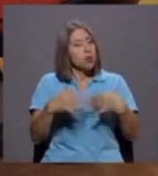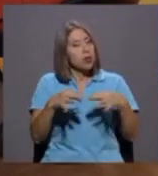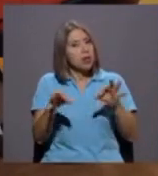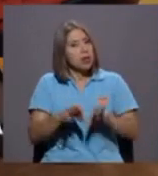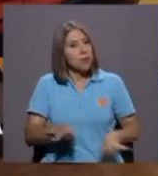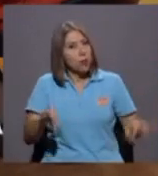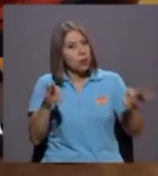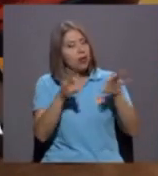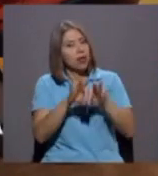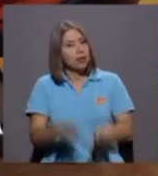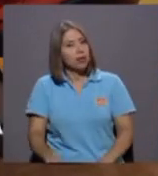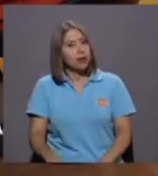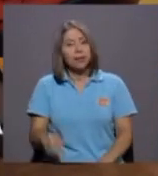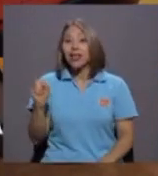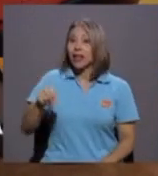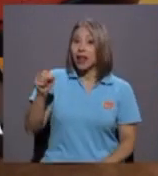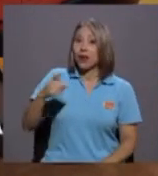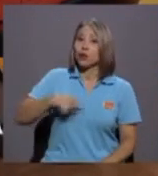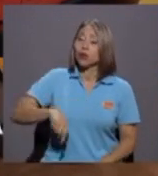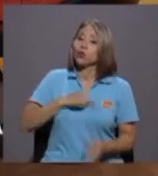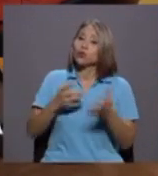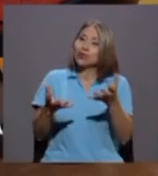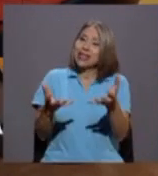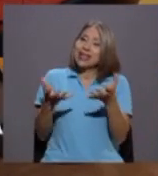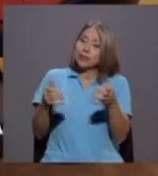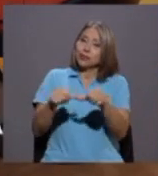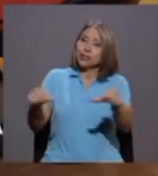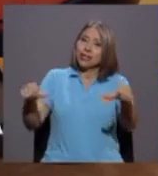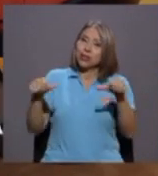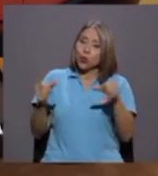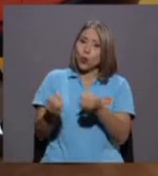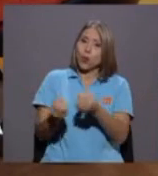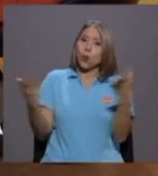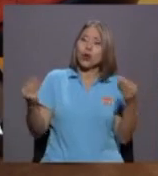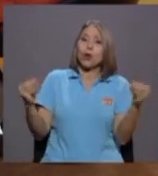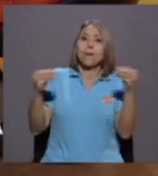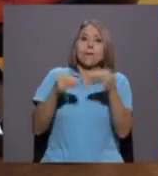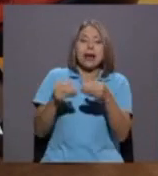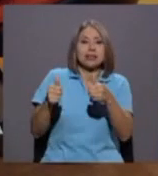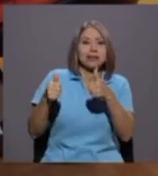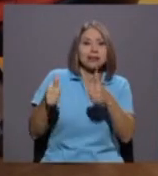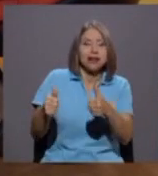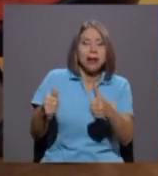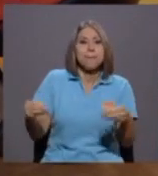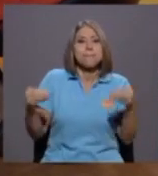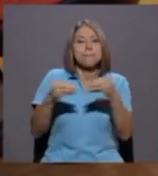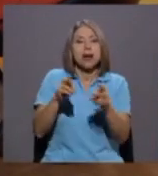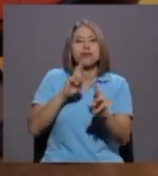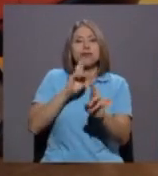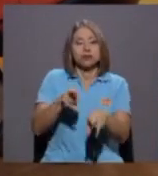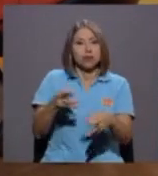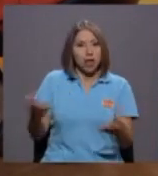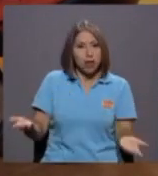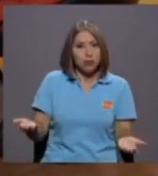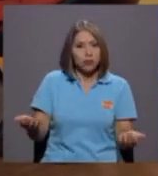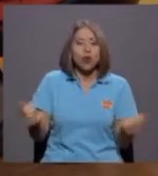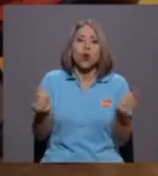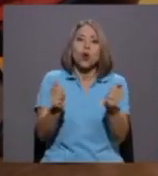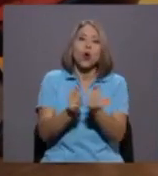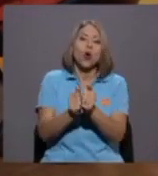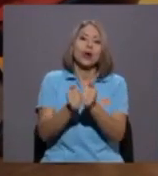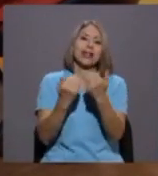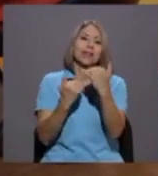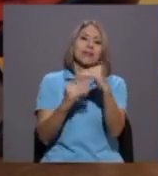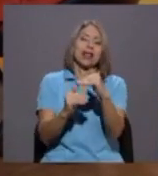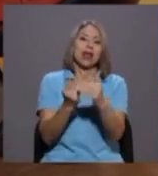es una aspiración tener un sector público más eficiente, un sector público que genere más resultados con los limitados